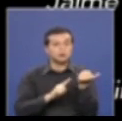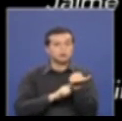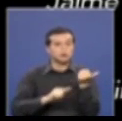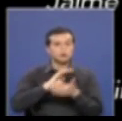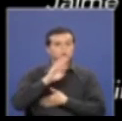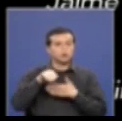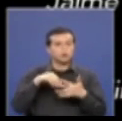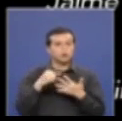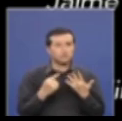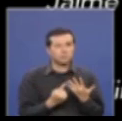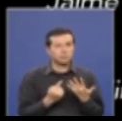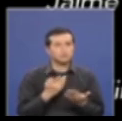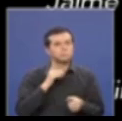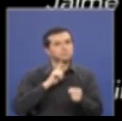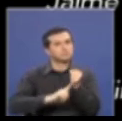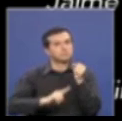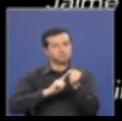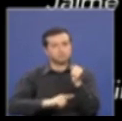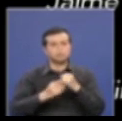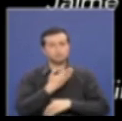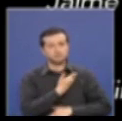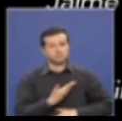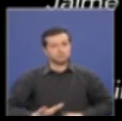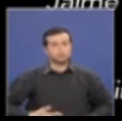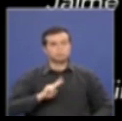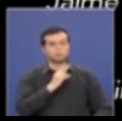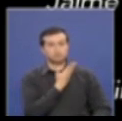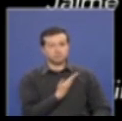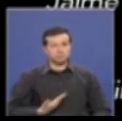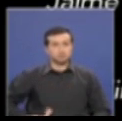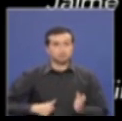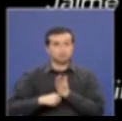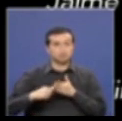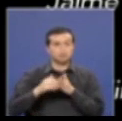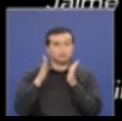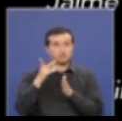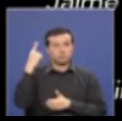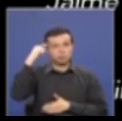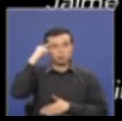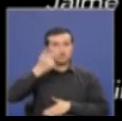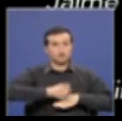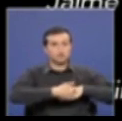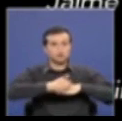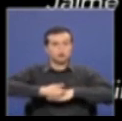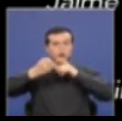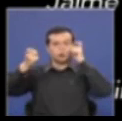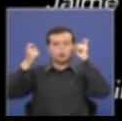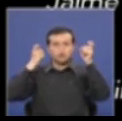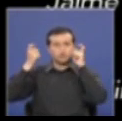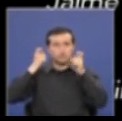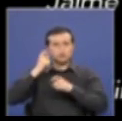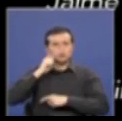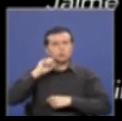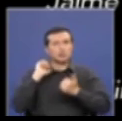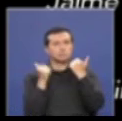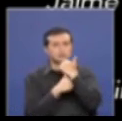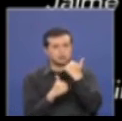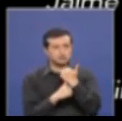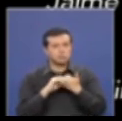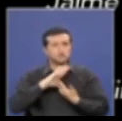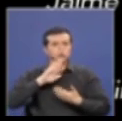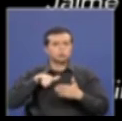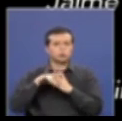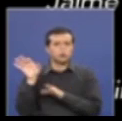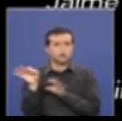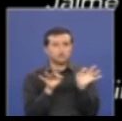también te la voy a hacer. Hermano, hay que hacer al presidente, vicepresidente, ministro de Estado, autoridades de control y poner